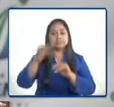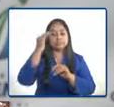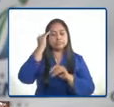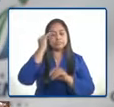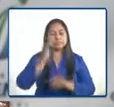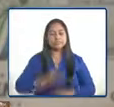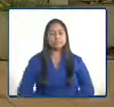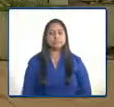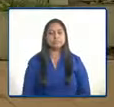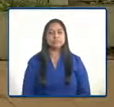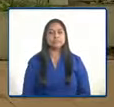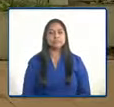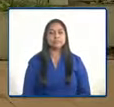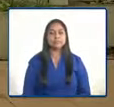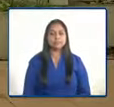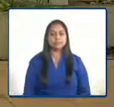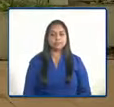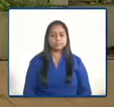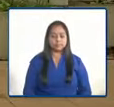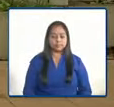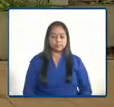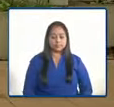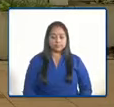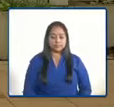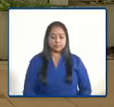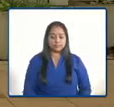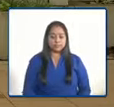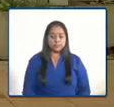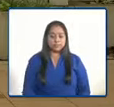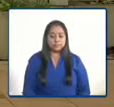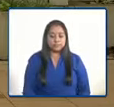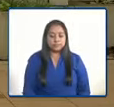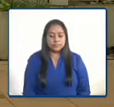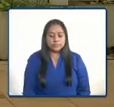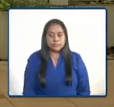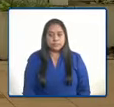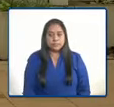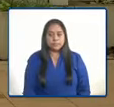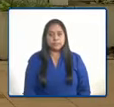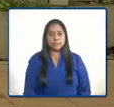ello. Gracias. Pregunta Eduardo Hernández, de Radio Punto.